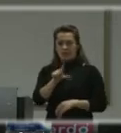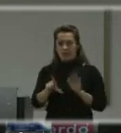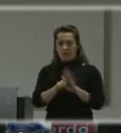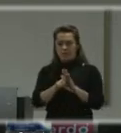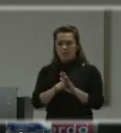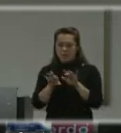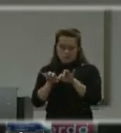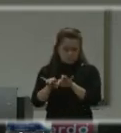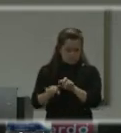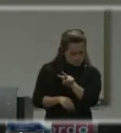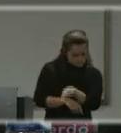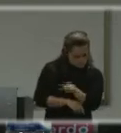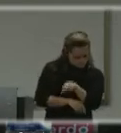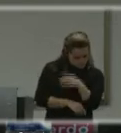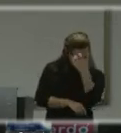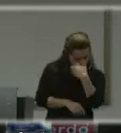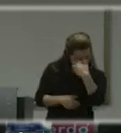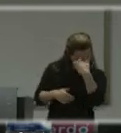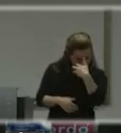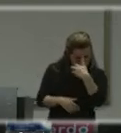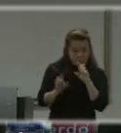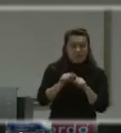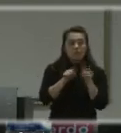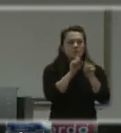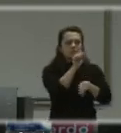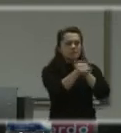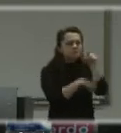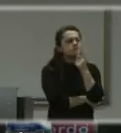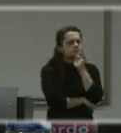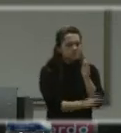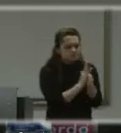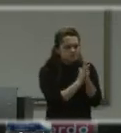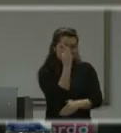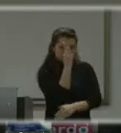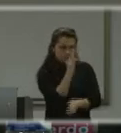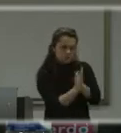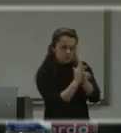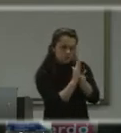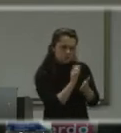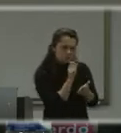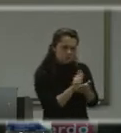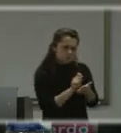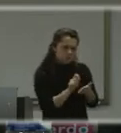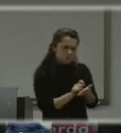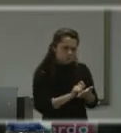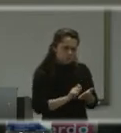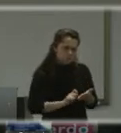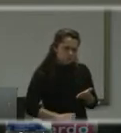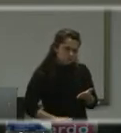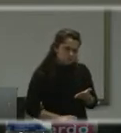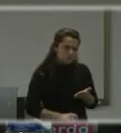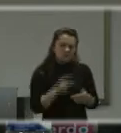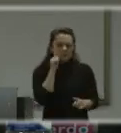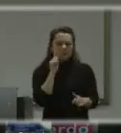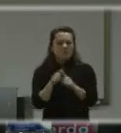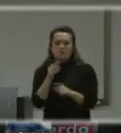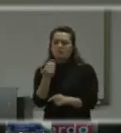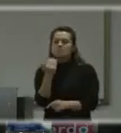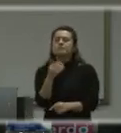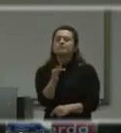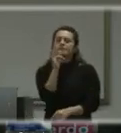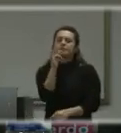de medicina legal, y adicionalmente algunos testimonios. El objetivo de estos testimonios, dicho, digamos, en estas entrevistas, el objetivo de estos